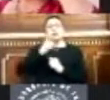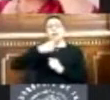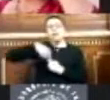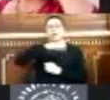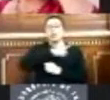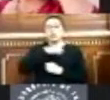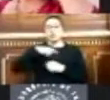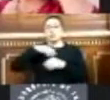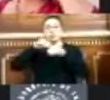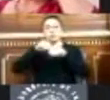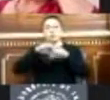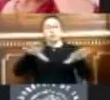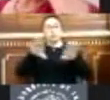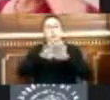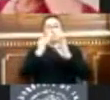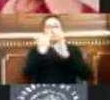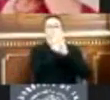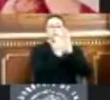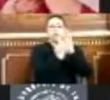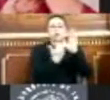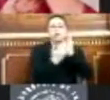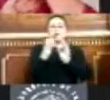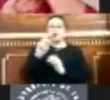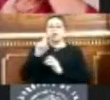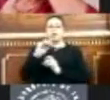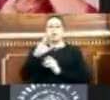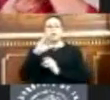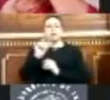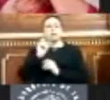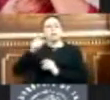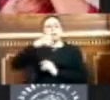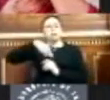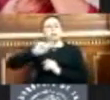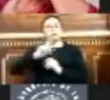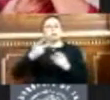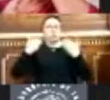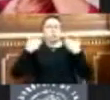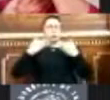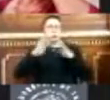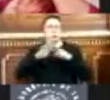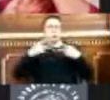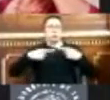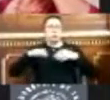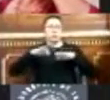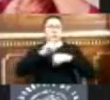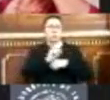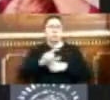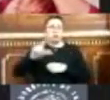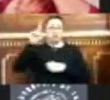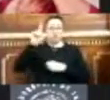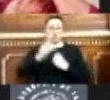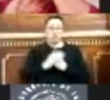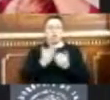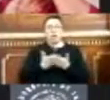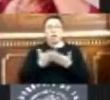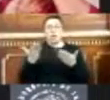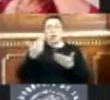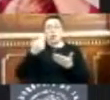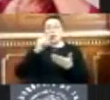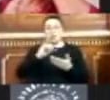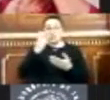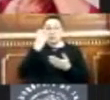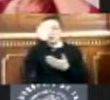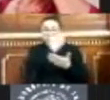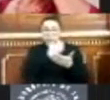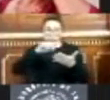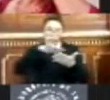códigos de ética, señalar a las autoridades que vigilar el cumplimiento del contenido de la ley que se emite. Bajo ese estricto análisis legal,